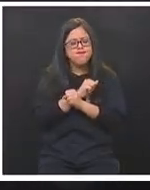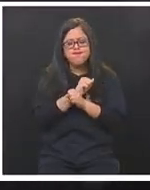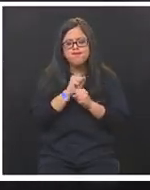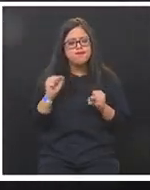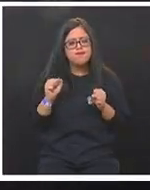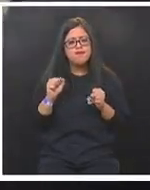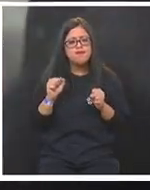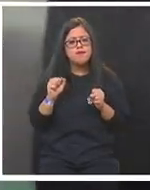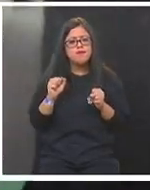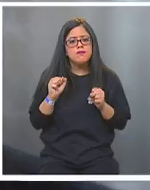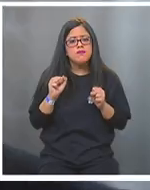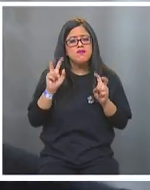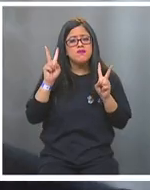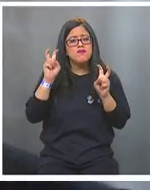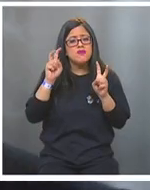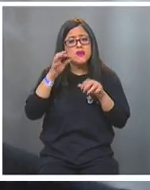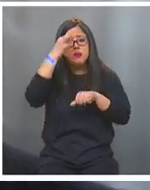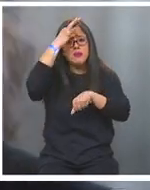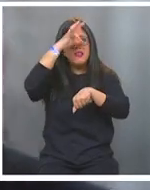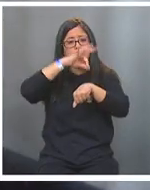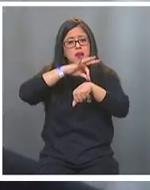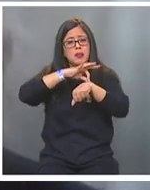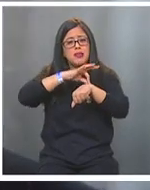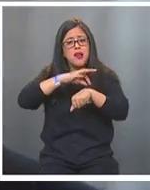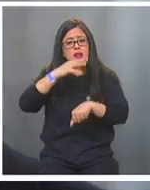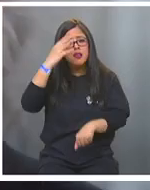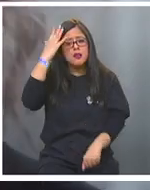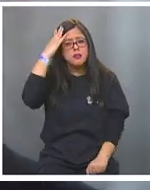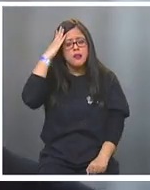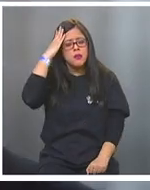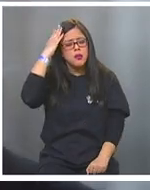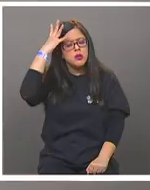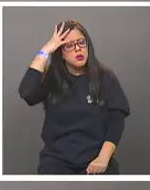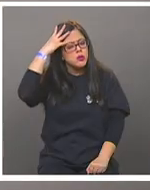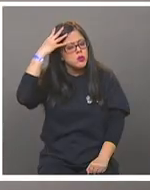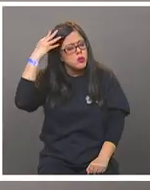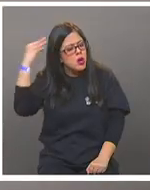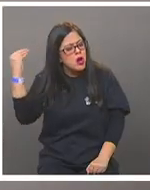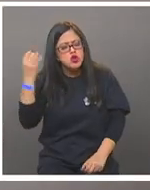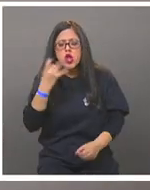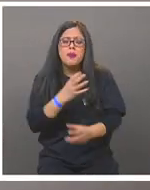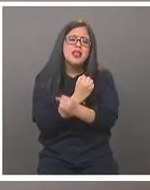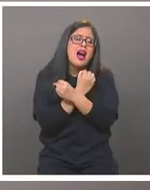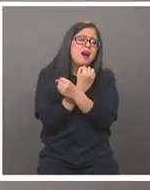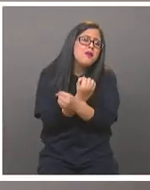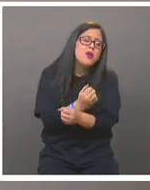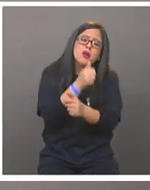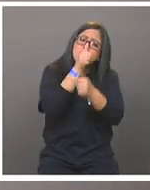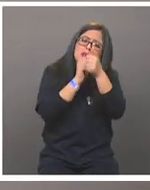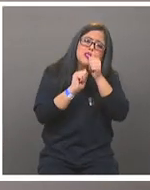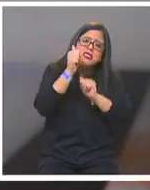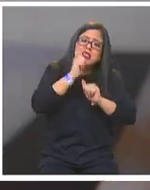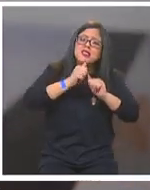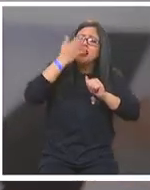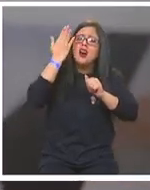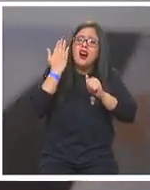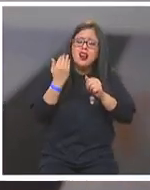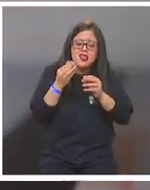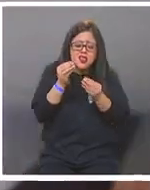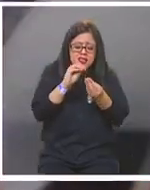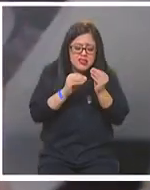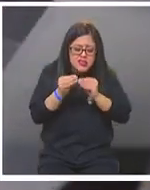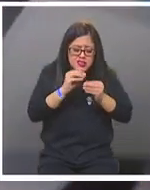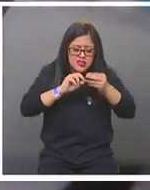El Alzheimer es mucho amor y paciencia, nada más. Hacía cosas con la electricidad. No tenía ni